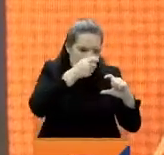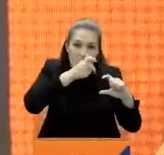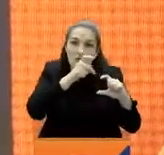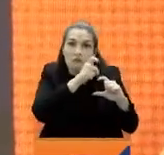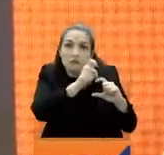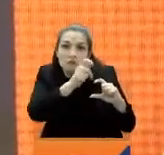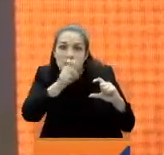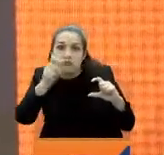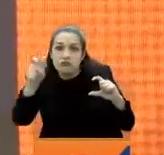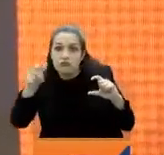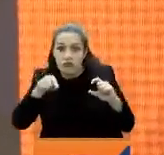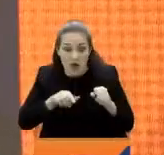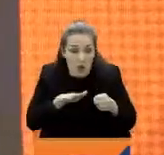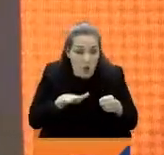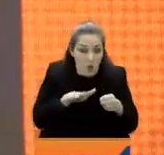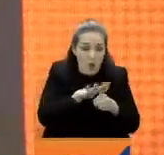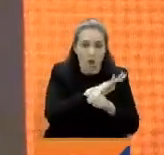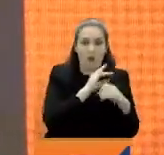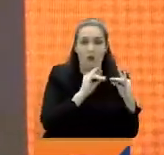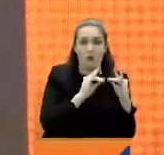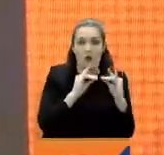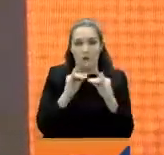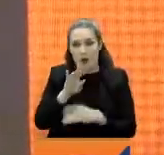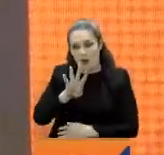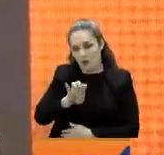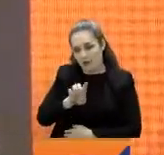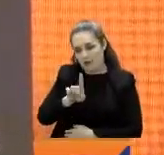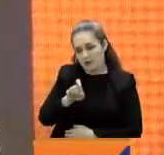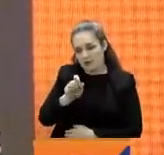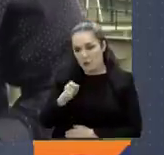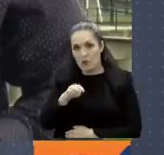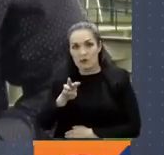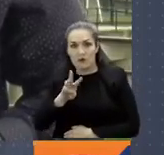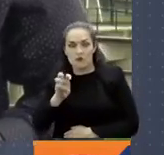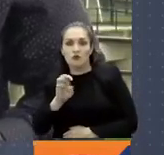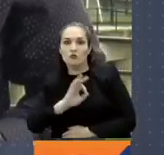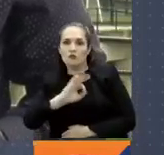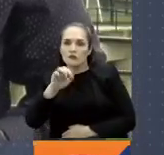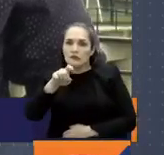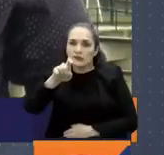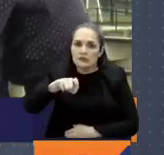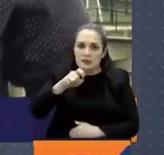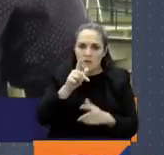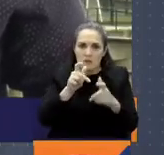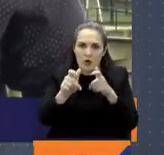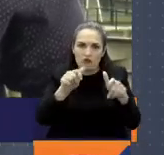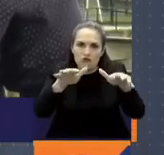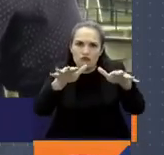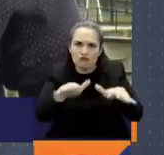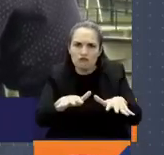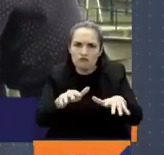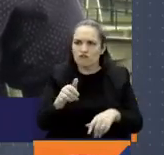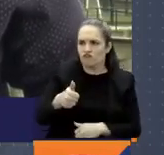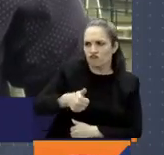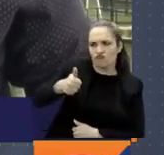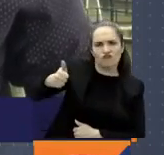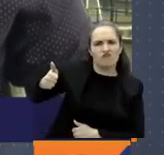en la ciudad está en 96,38%. Daniel Cañas, buenas tardes. ¿Qué dicen las autoridades acerca de las